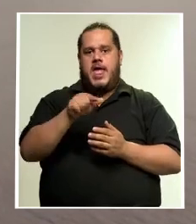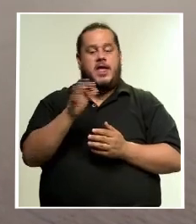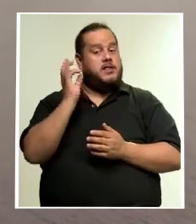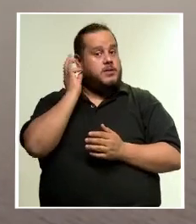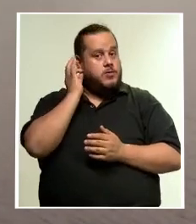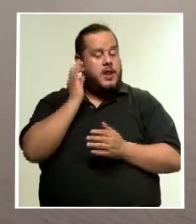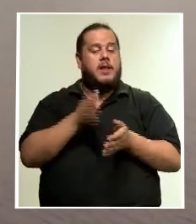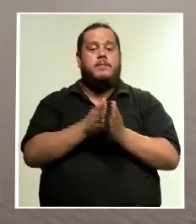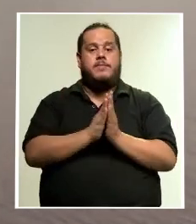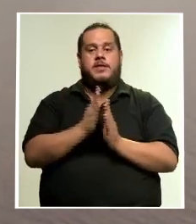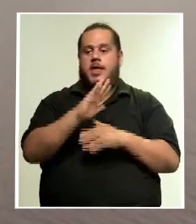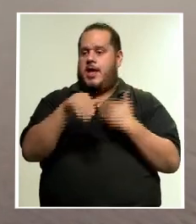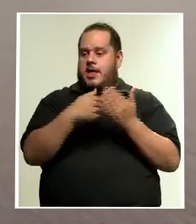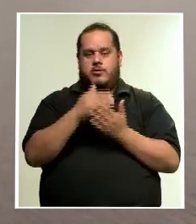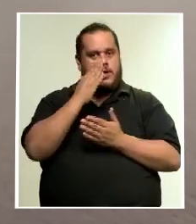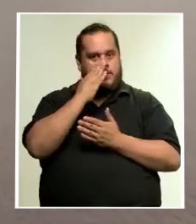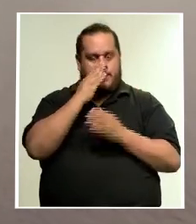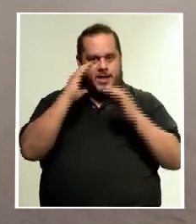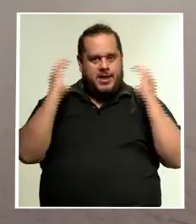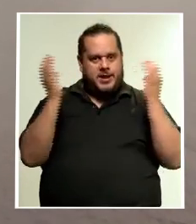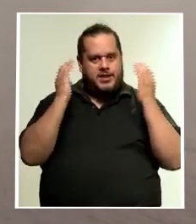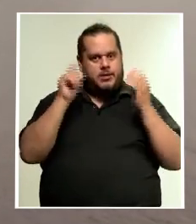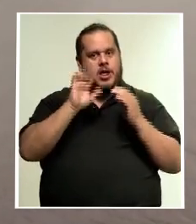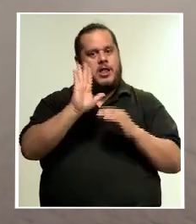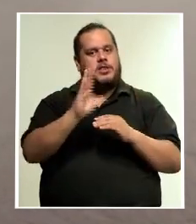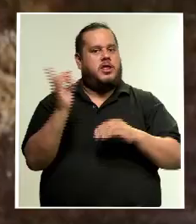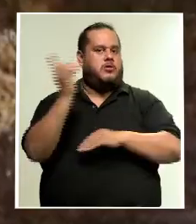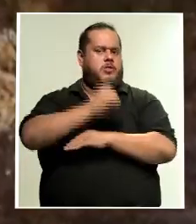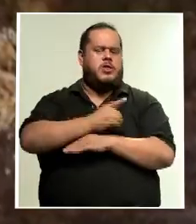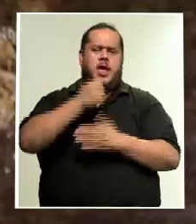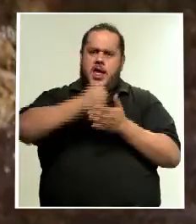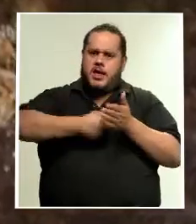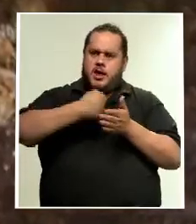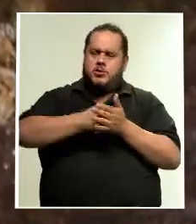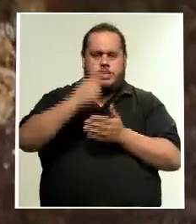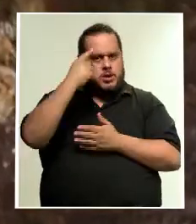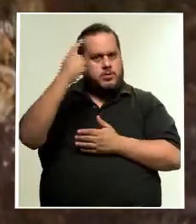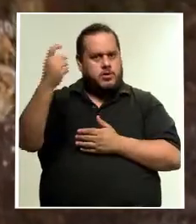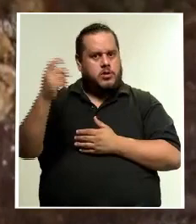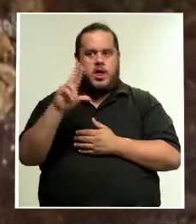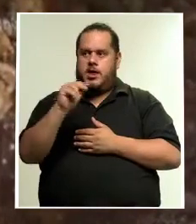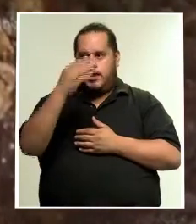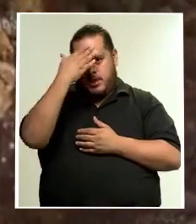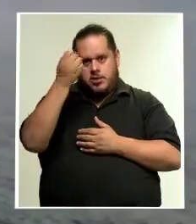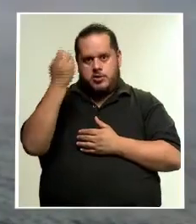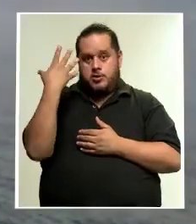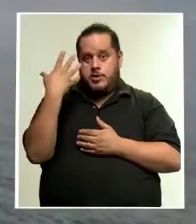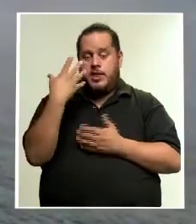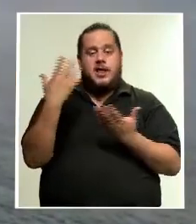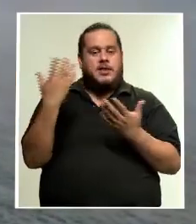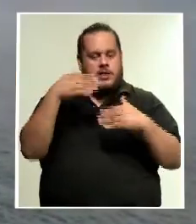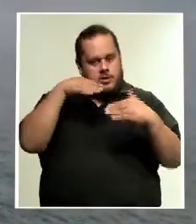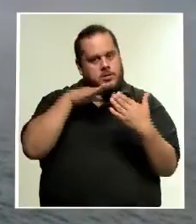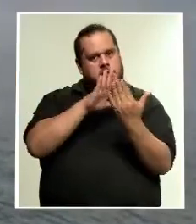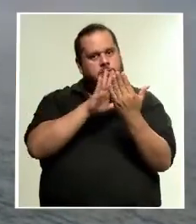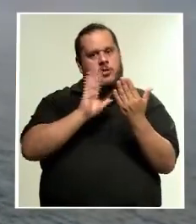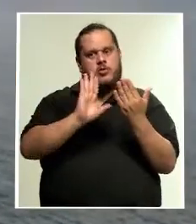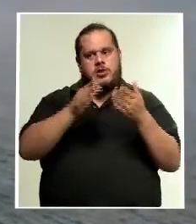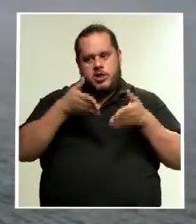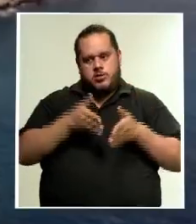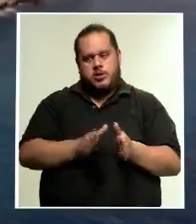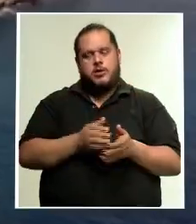mujer pide a las madres en la celebración de su día que luchen por los sueños y que no se olviden de que son el espejo de sus